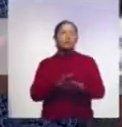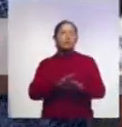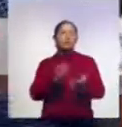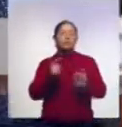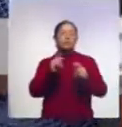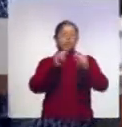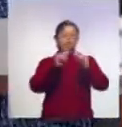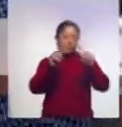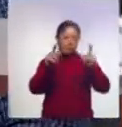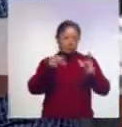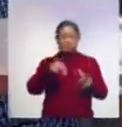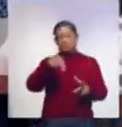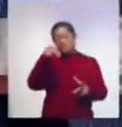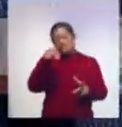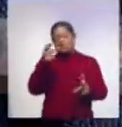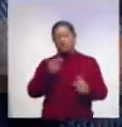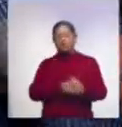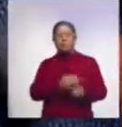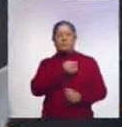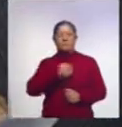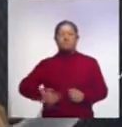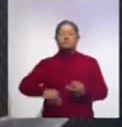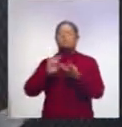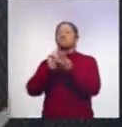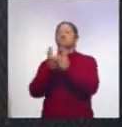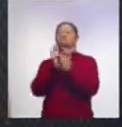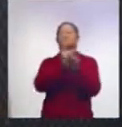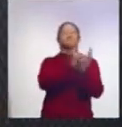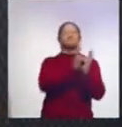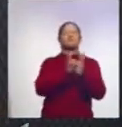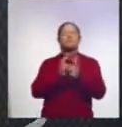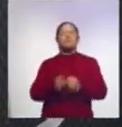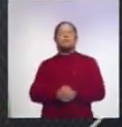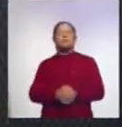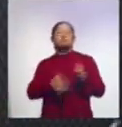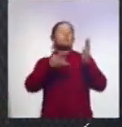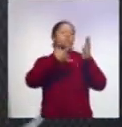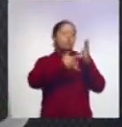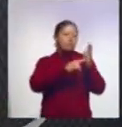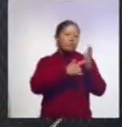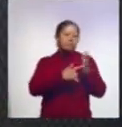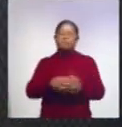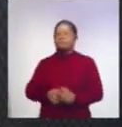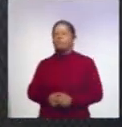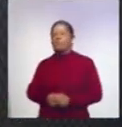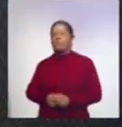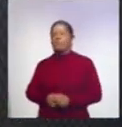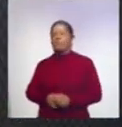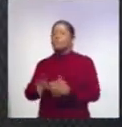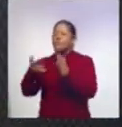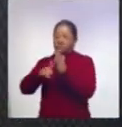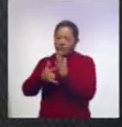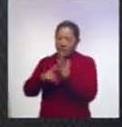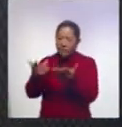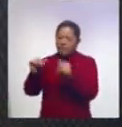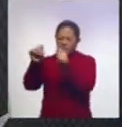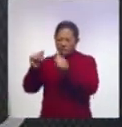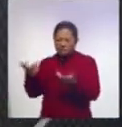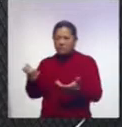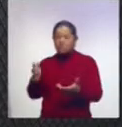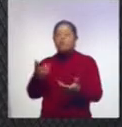municipio y los municipios aledaños. ¿A qué hora empieza? ¿Quiénes van a estar? Cuando hablan de artesanías, me imagino que habrá